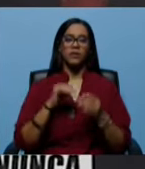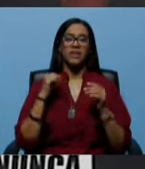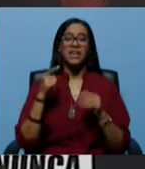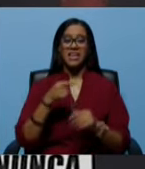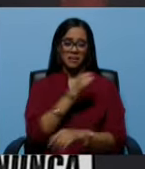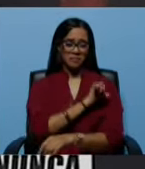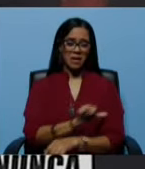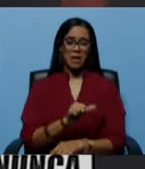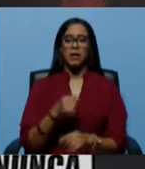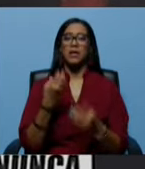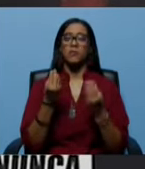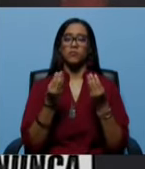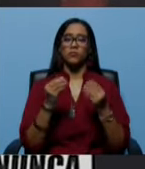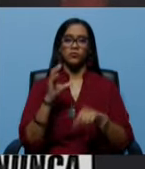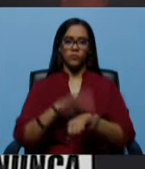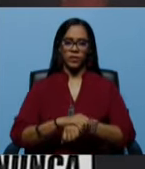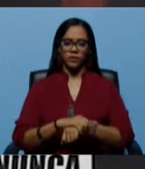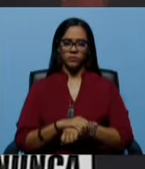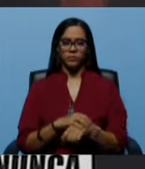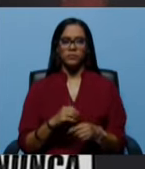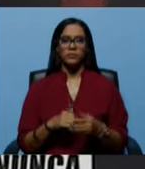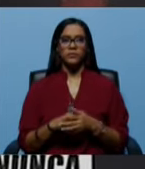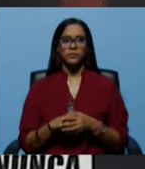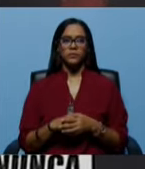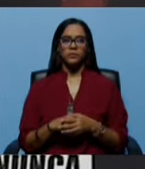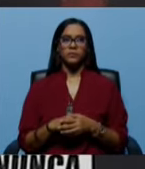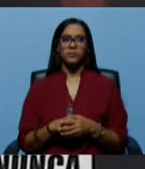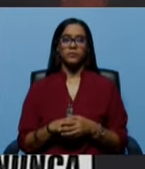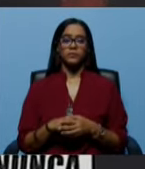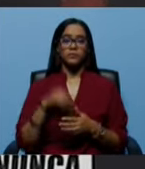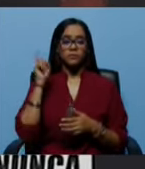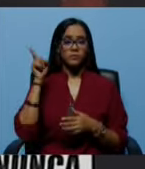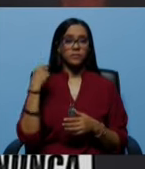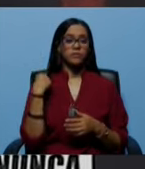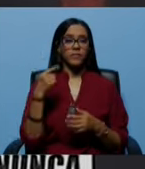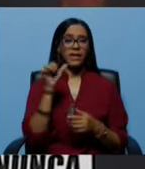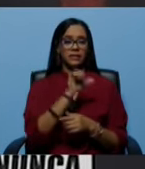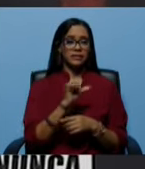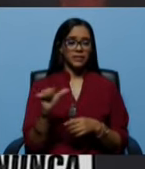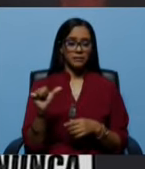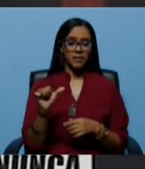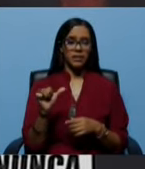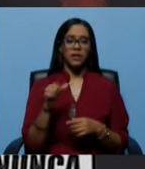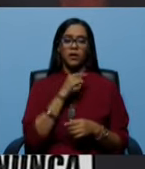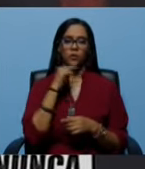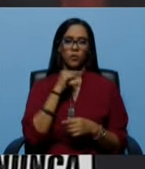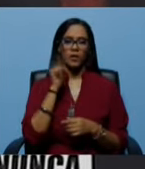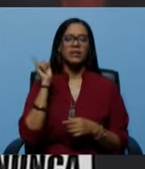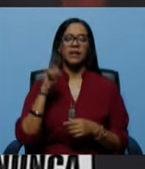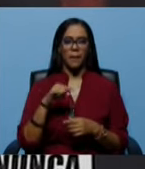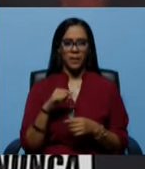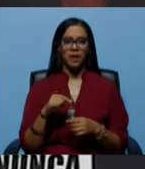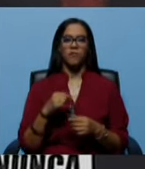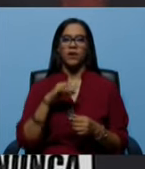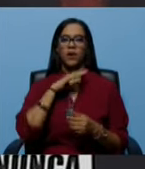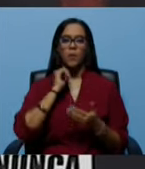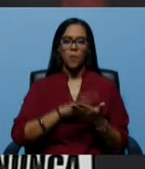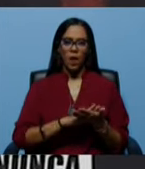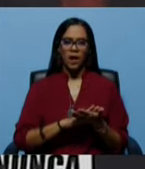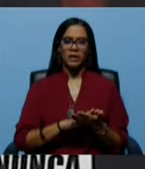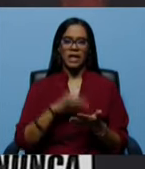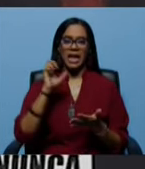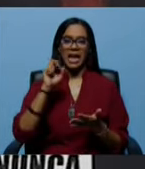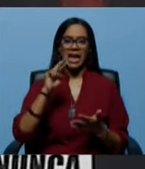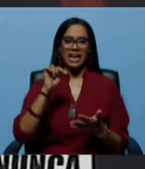1 millar de detenidos. Y aquella fue la primera semana de octubre, también fueron asesinados Enrique Matos